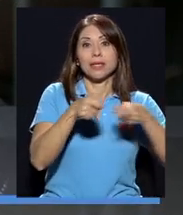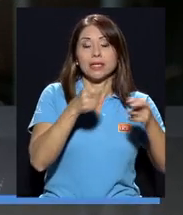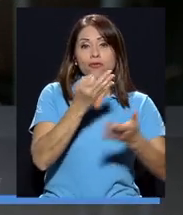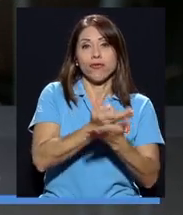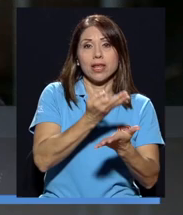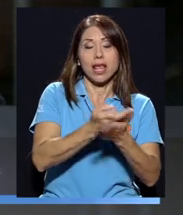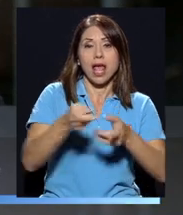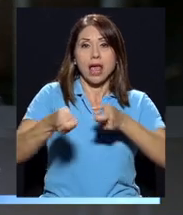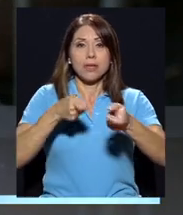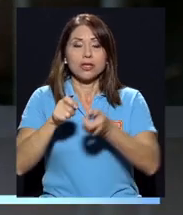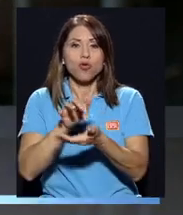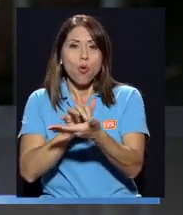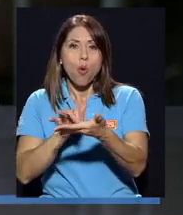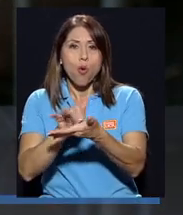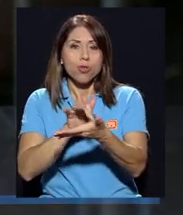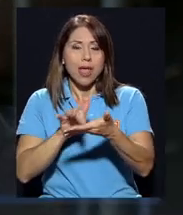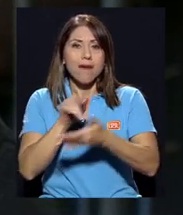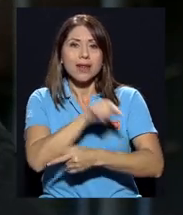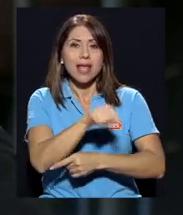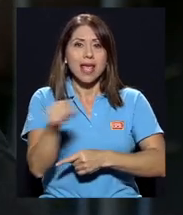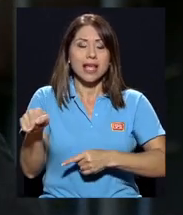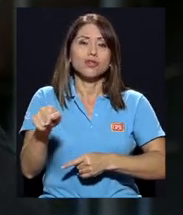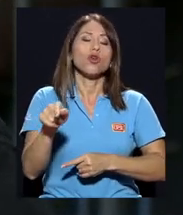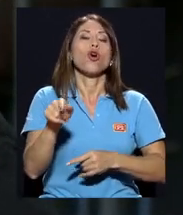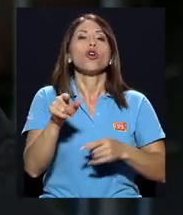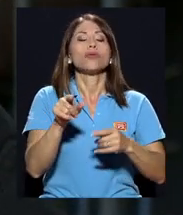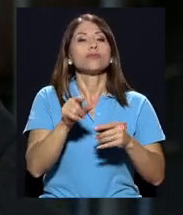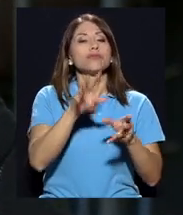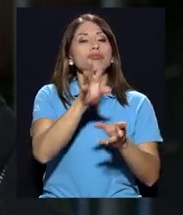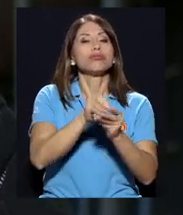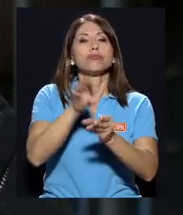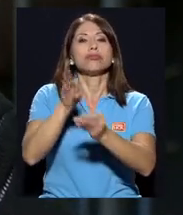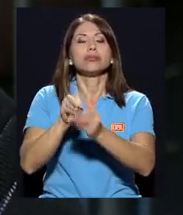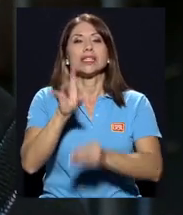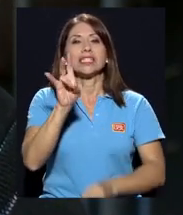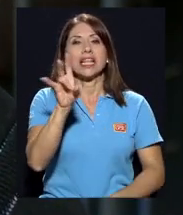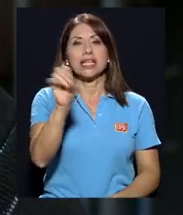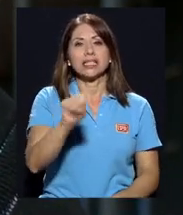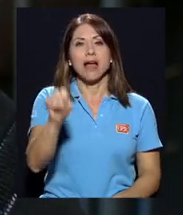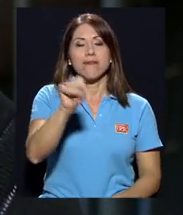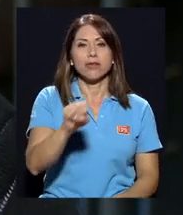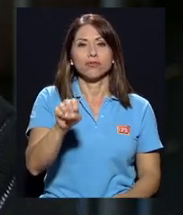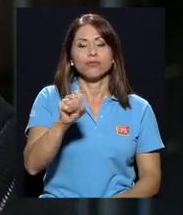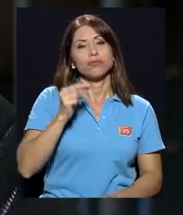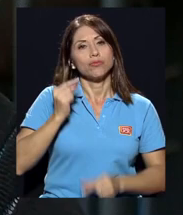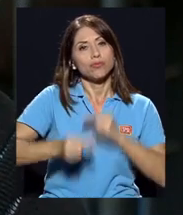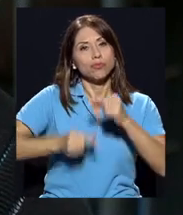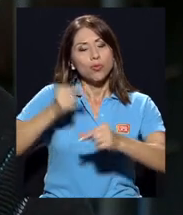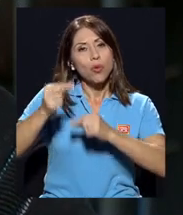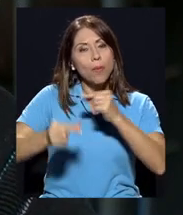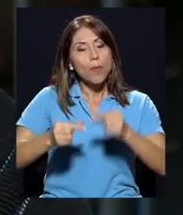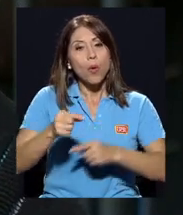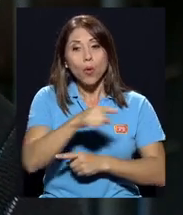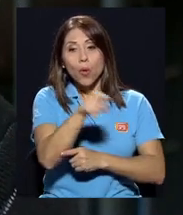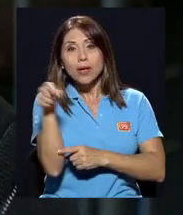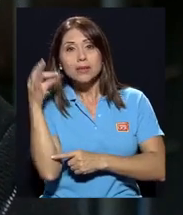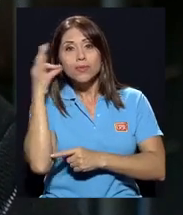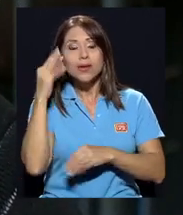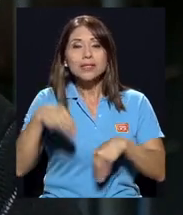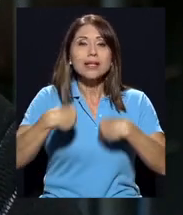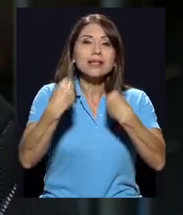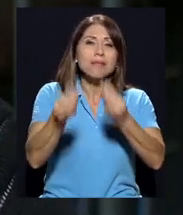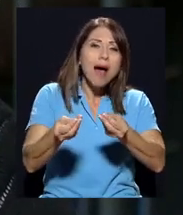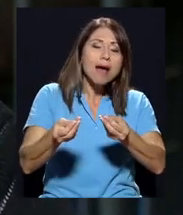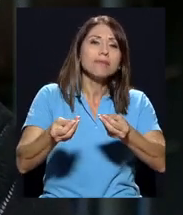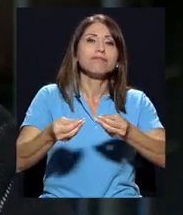administración contable tienen una duración de 7 sábados y poco a poco a ellas se les va, ¿verdad?, dando todo lo que es